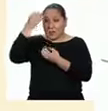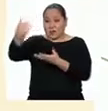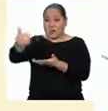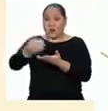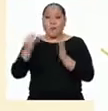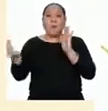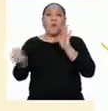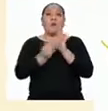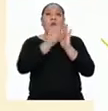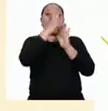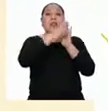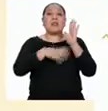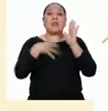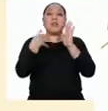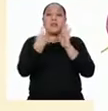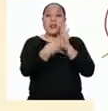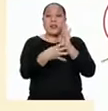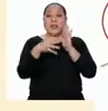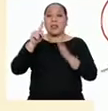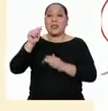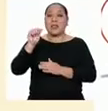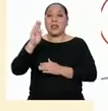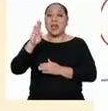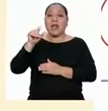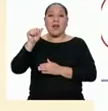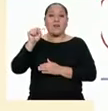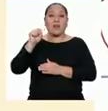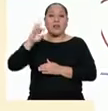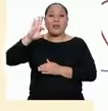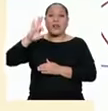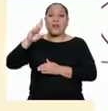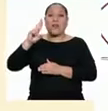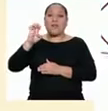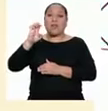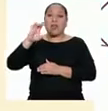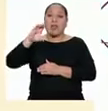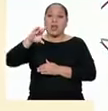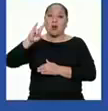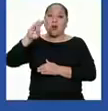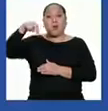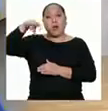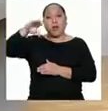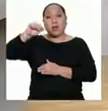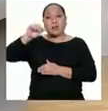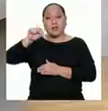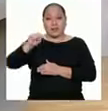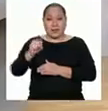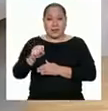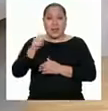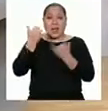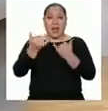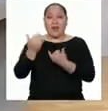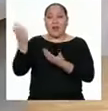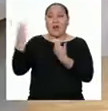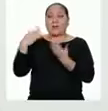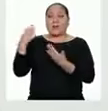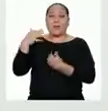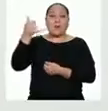de frecuencias. Y para eso vamos a llamar a la profesora Daisy Nina Granados. Bienvenida,